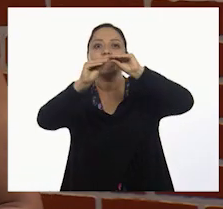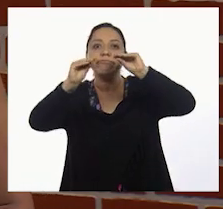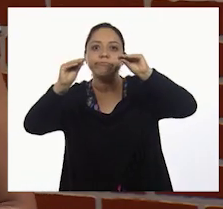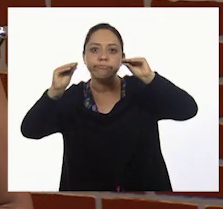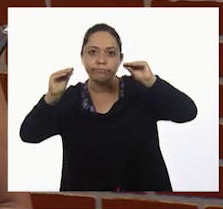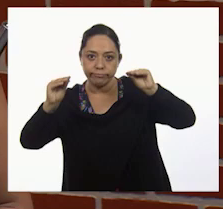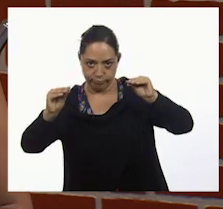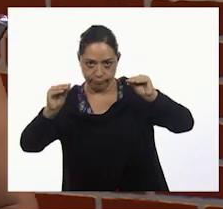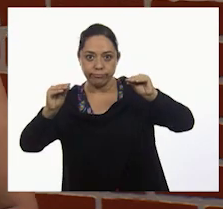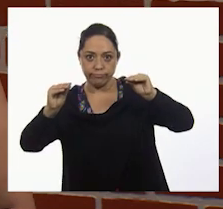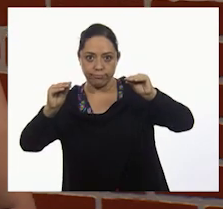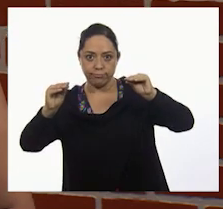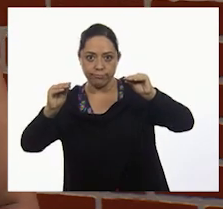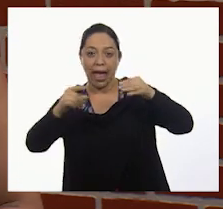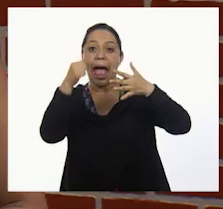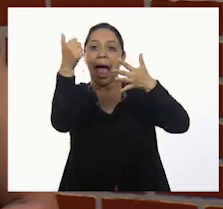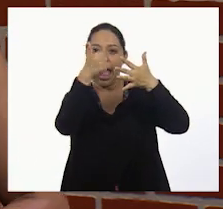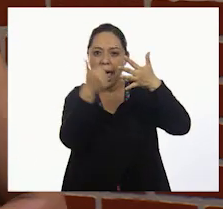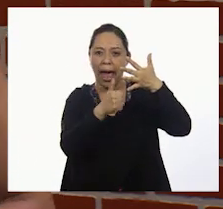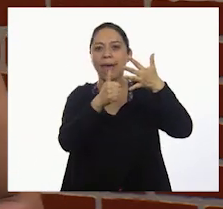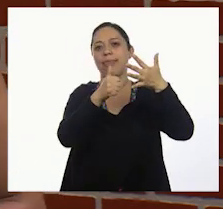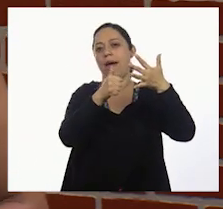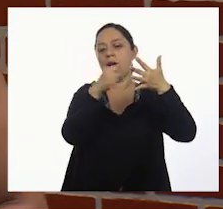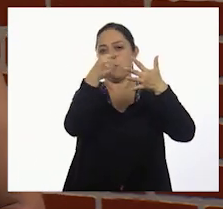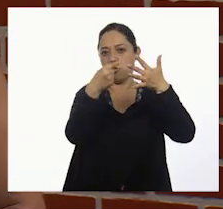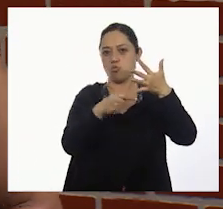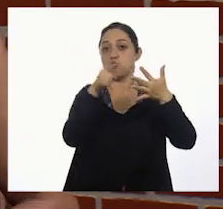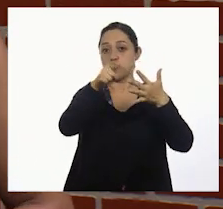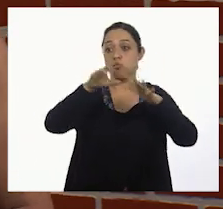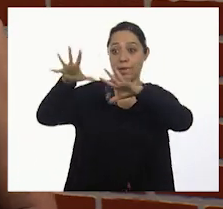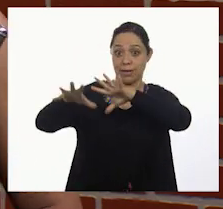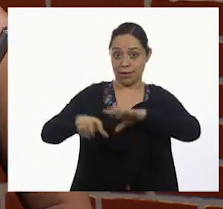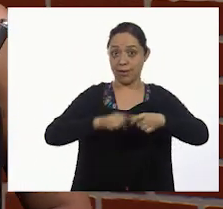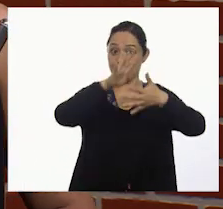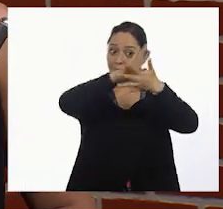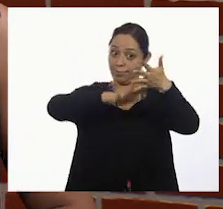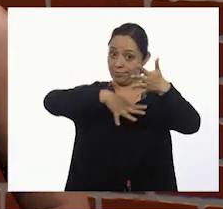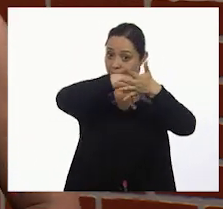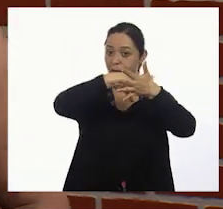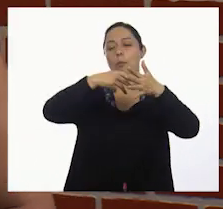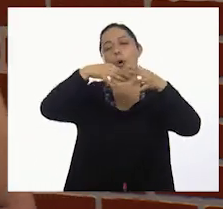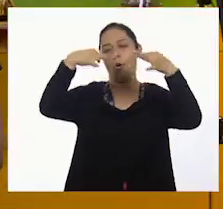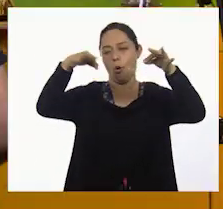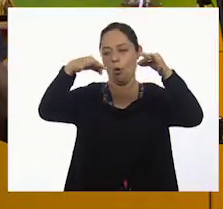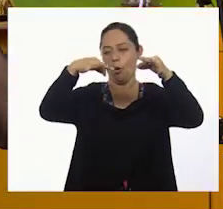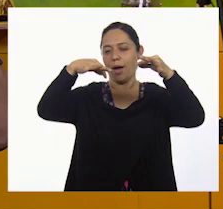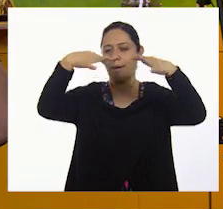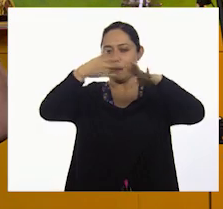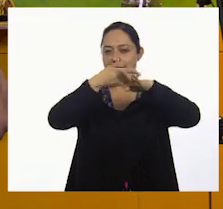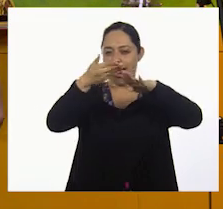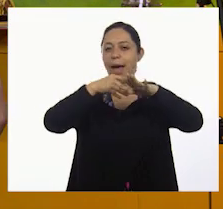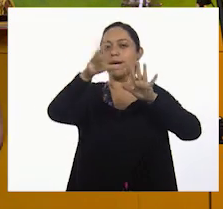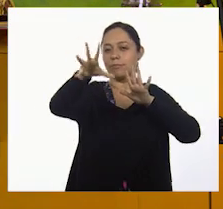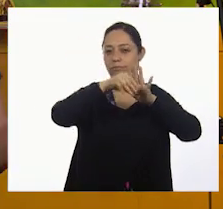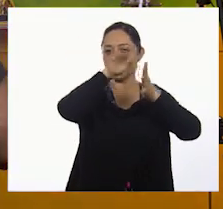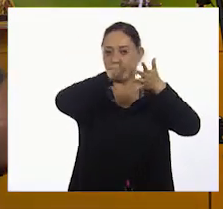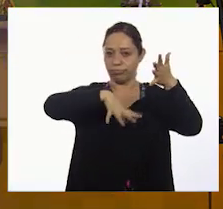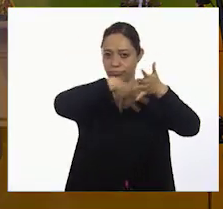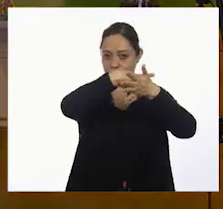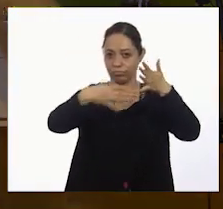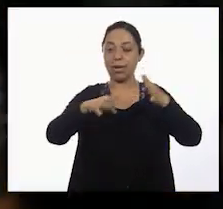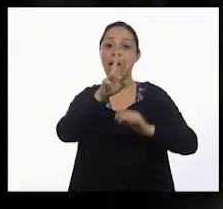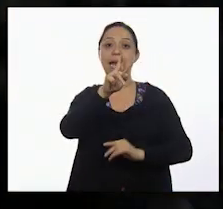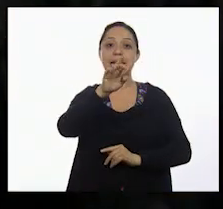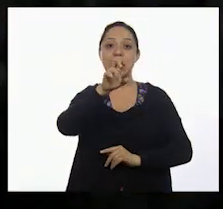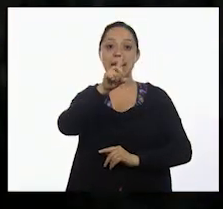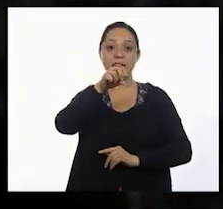a cada una de las notas. Vayan por una hoja en blanco y escriban con nosotros la tabla. Al silencio de